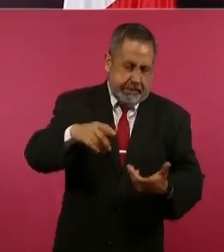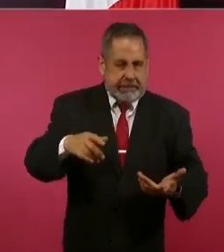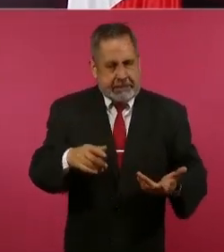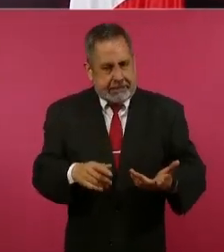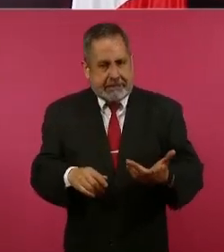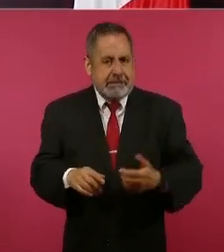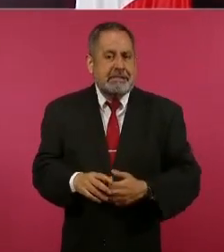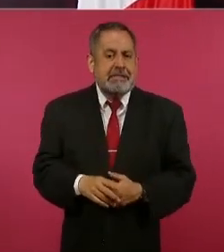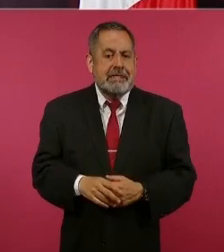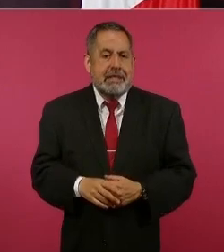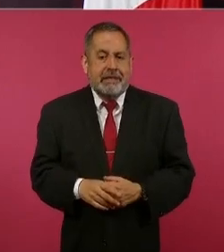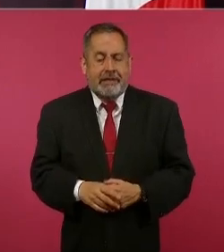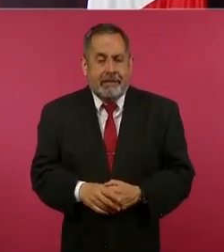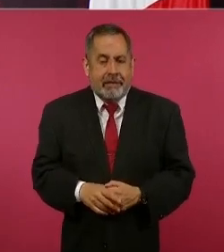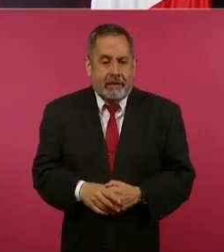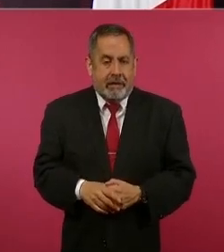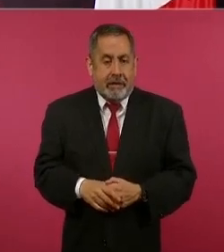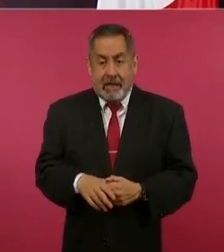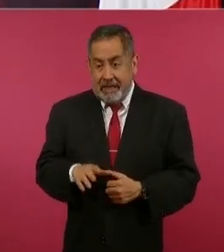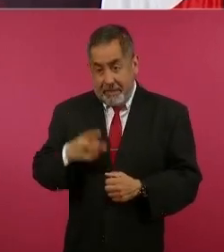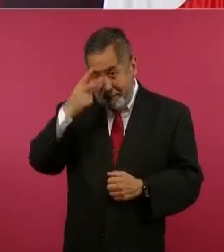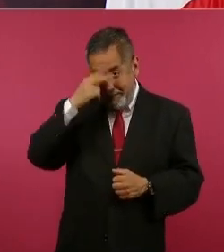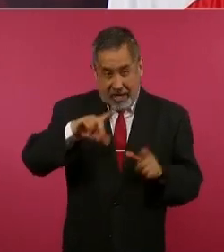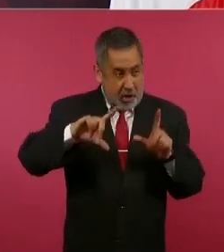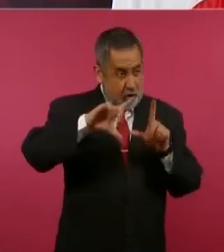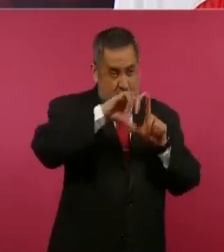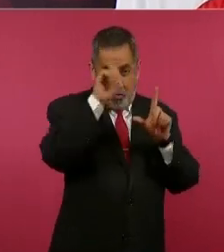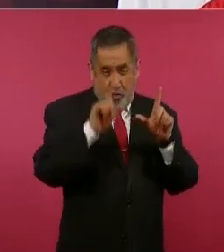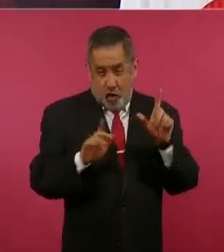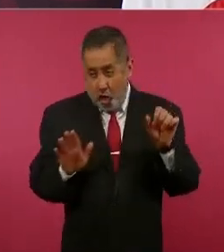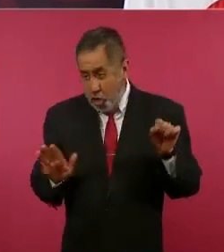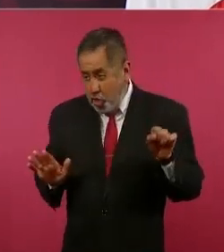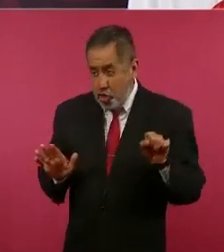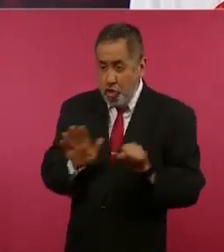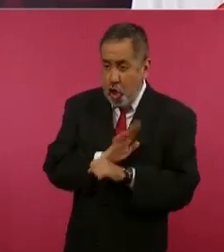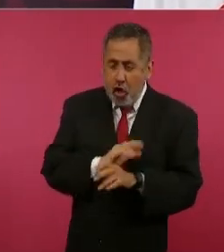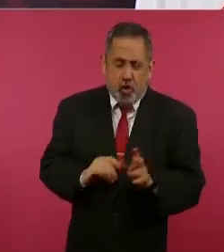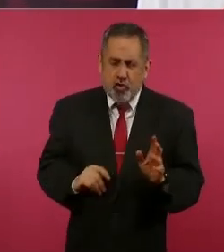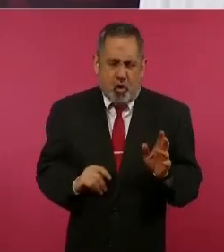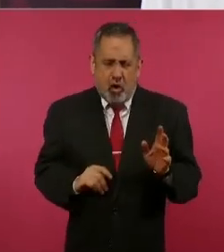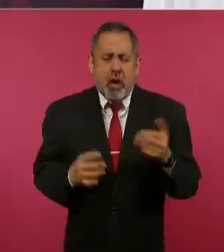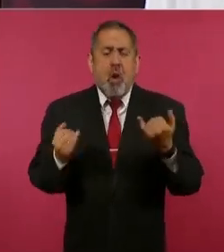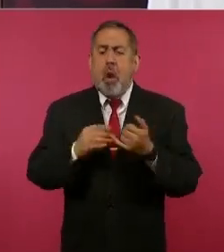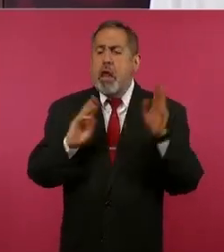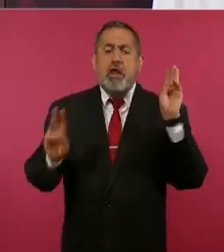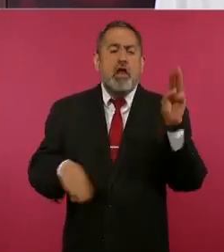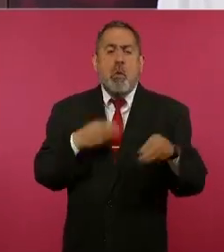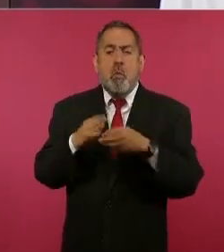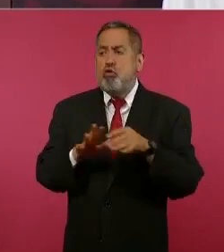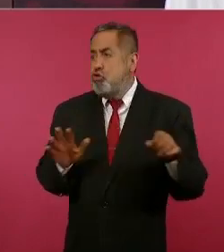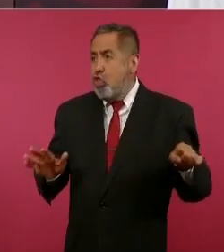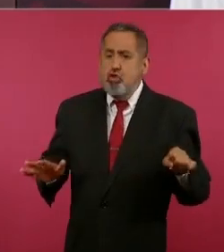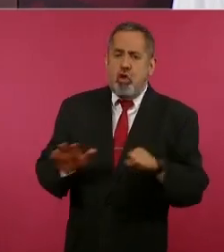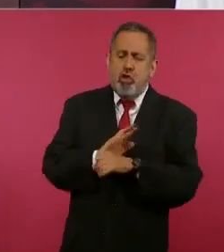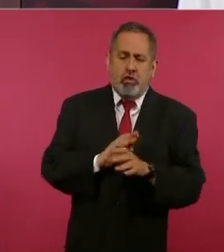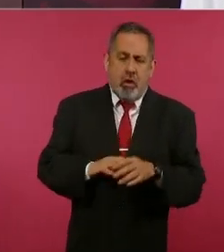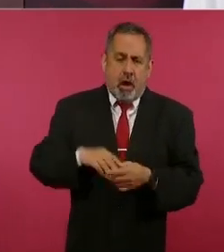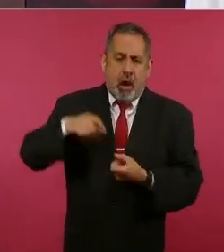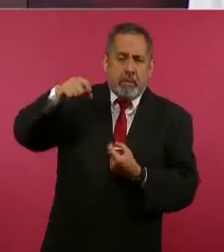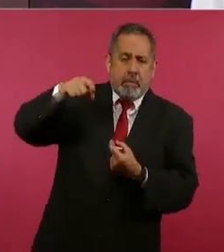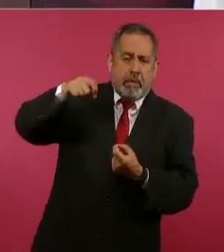que no en todo México, y esto sucede en el mundo, hay